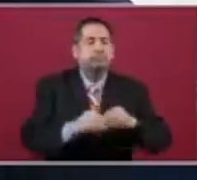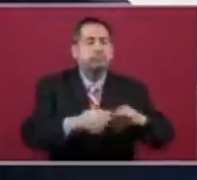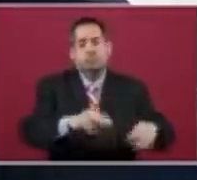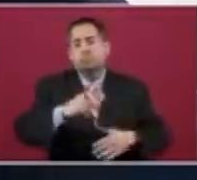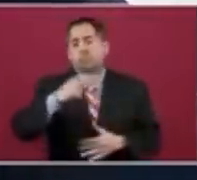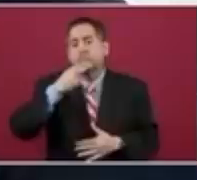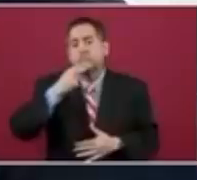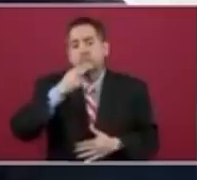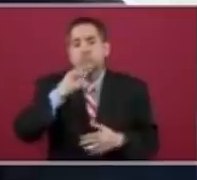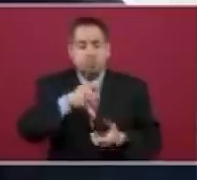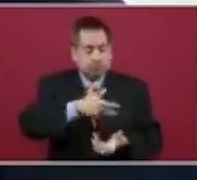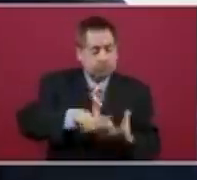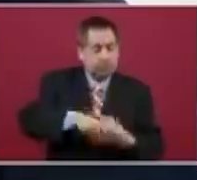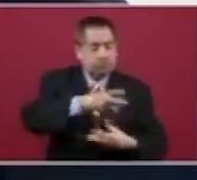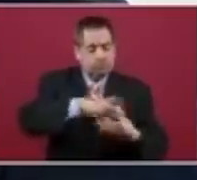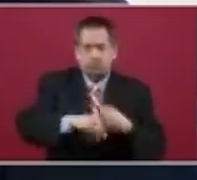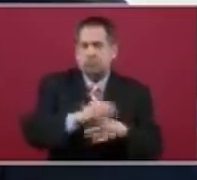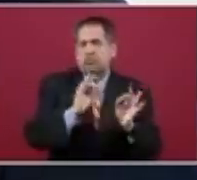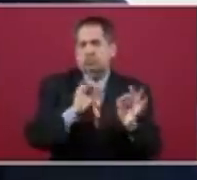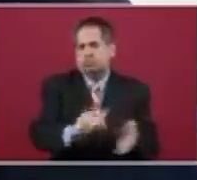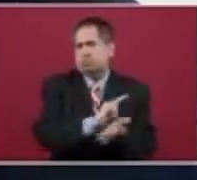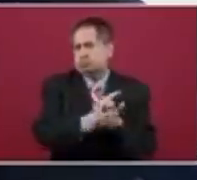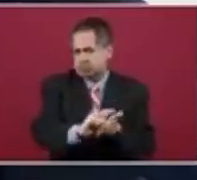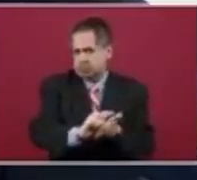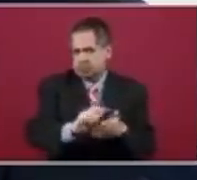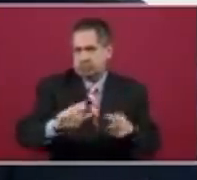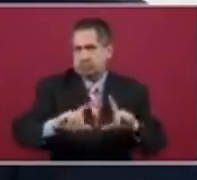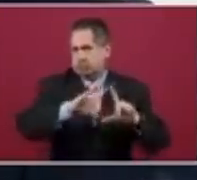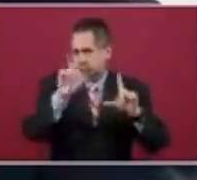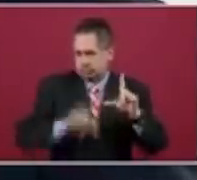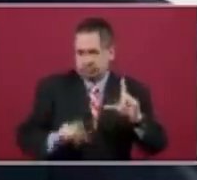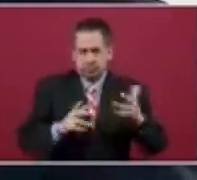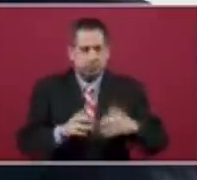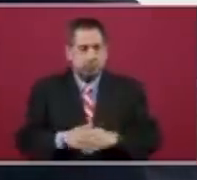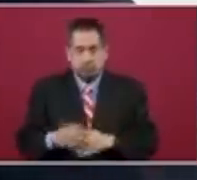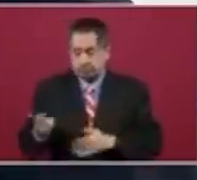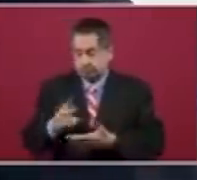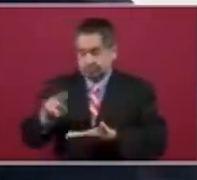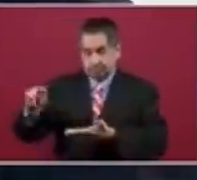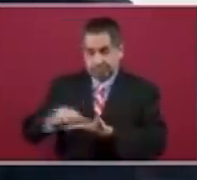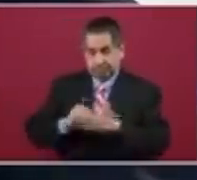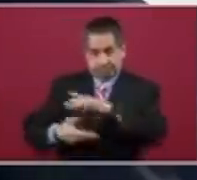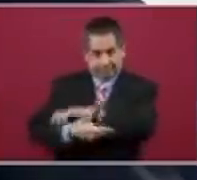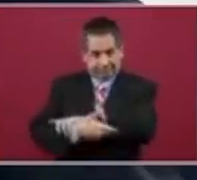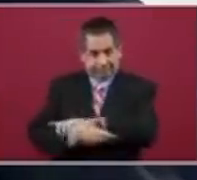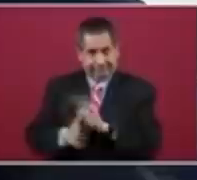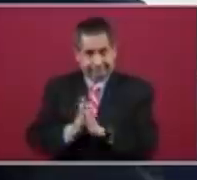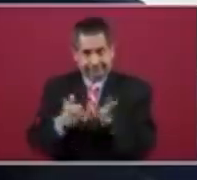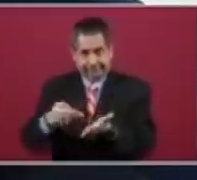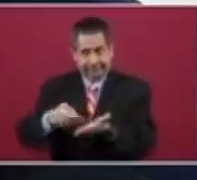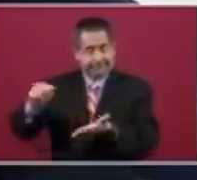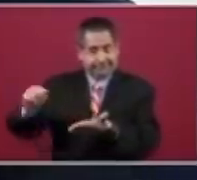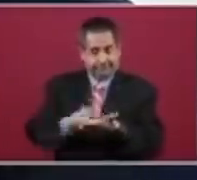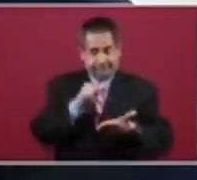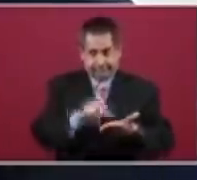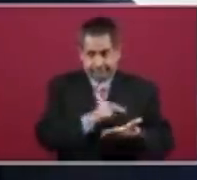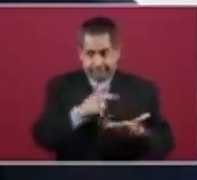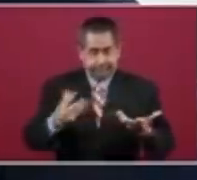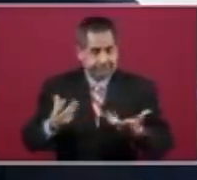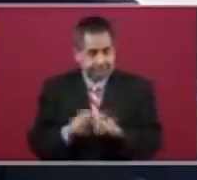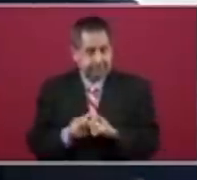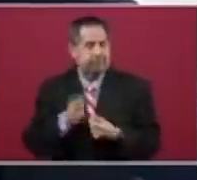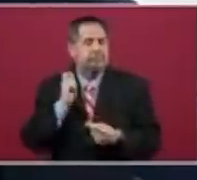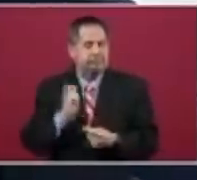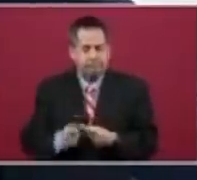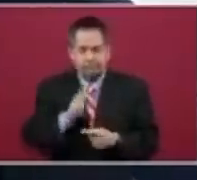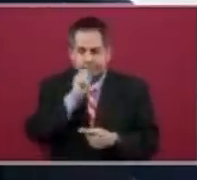uso sostenible a nivel local y nacional, el acuerdo firmado hoy entre las instituciones contempla,